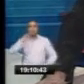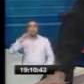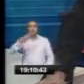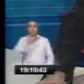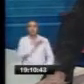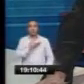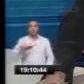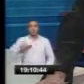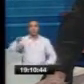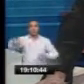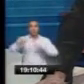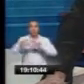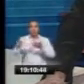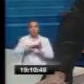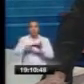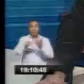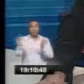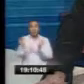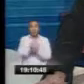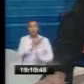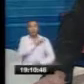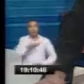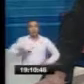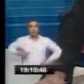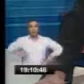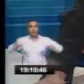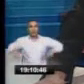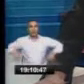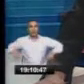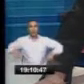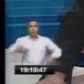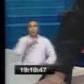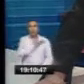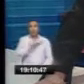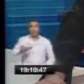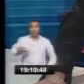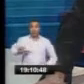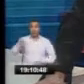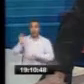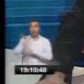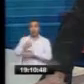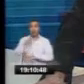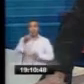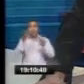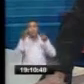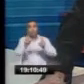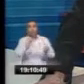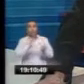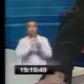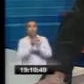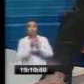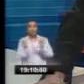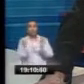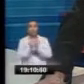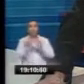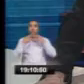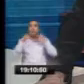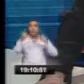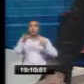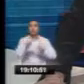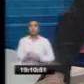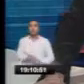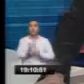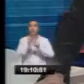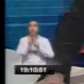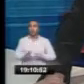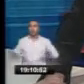vicepresidenta tras reunirse con el presidente Lenín Moreno. El mandatario ecuatoriano también mantuvo un encuentro con la relatora especial de la ONU